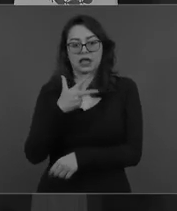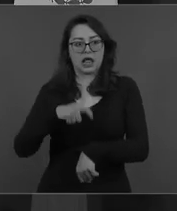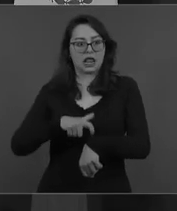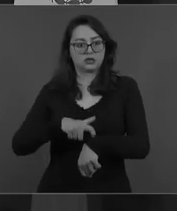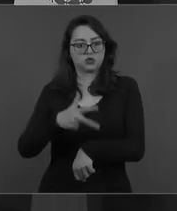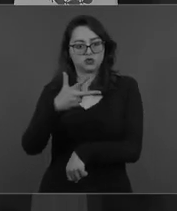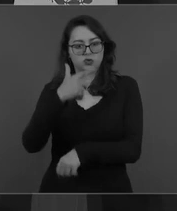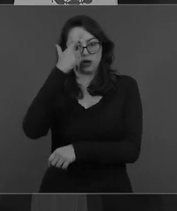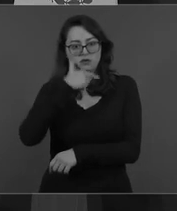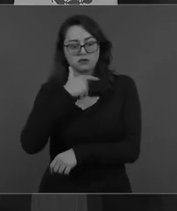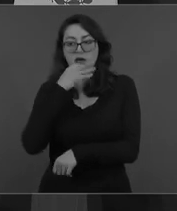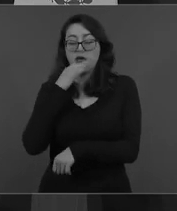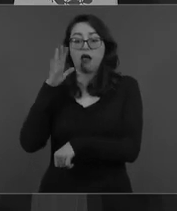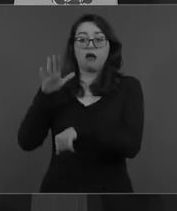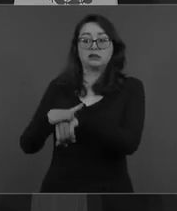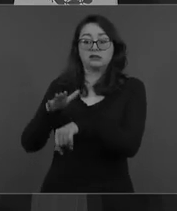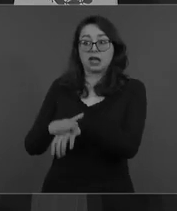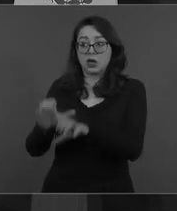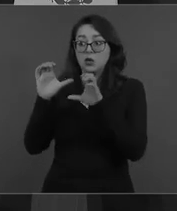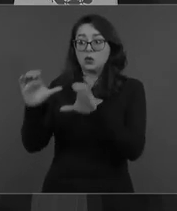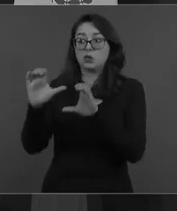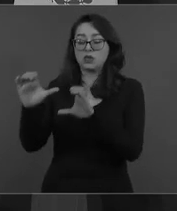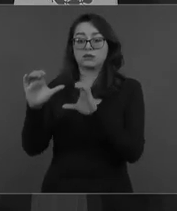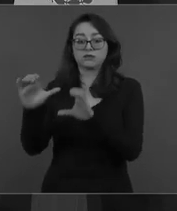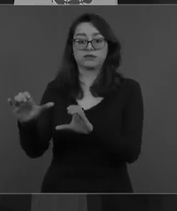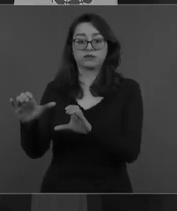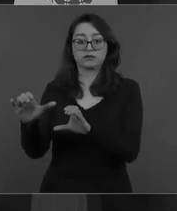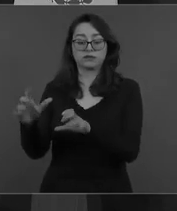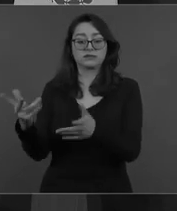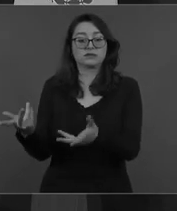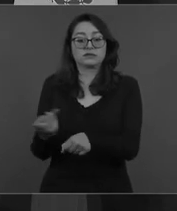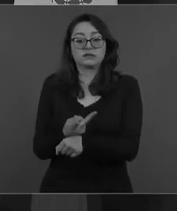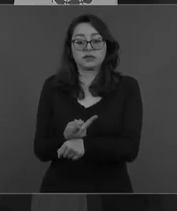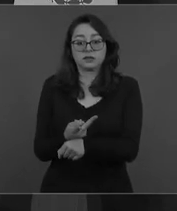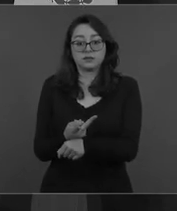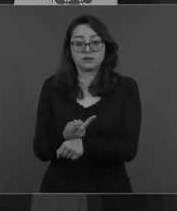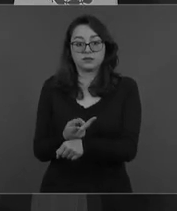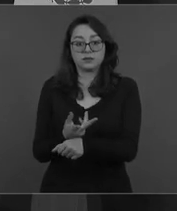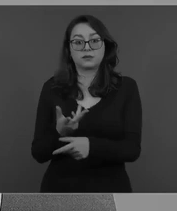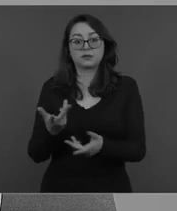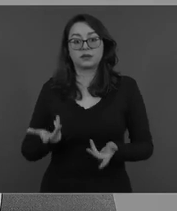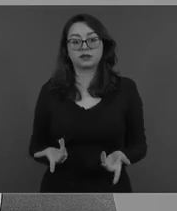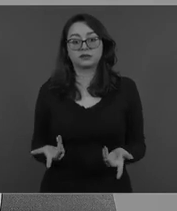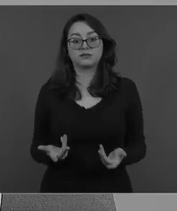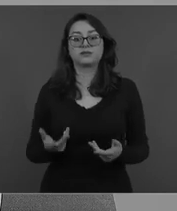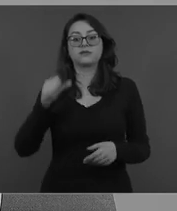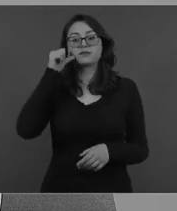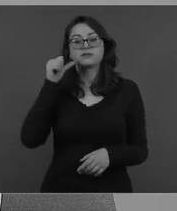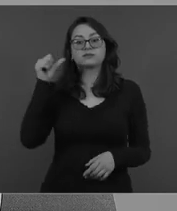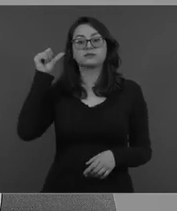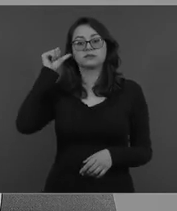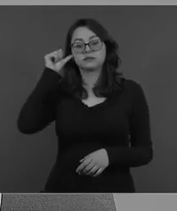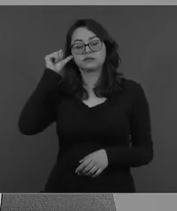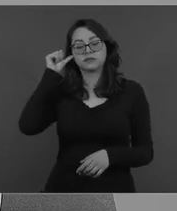comunicado, pero nos habían informado de que entraba de 4 a 6